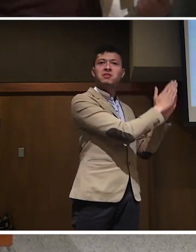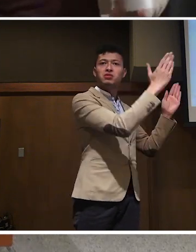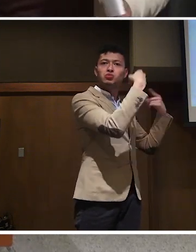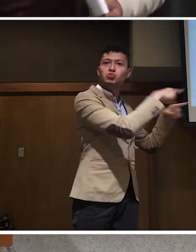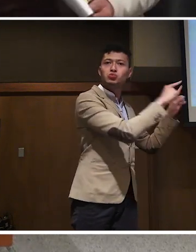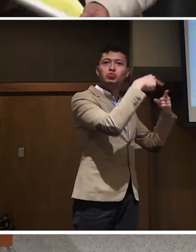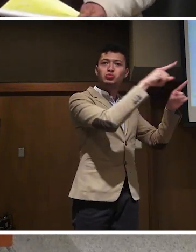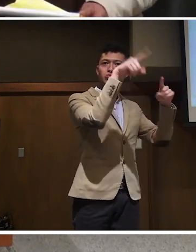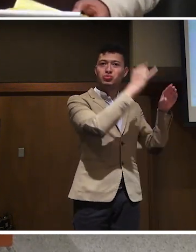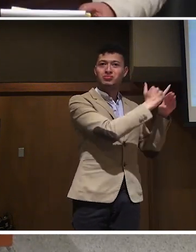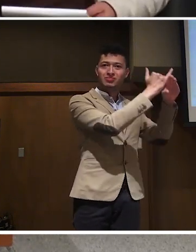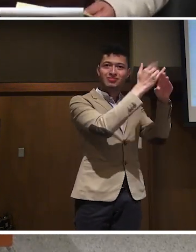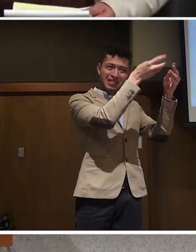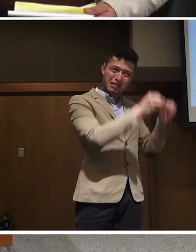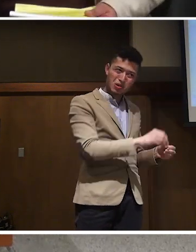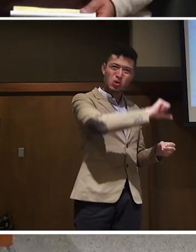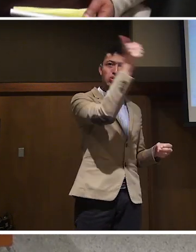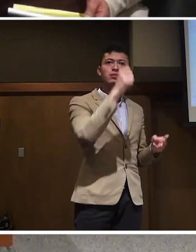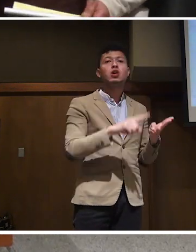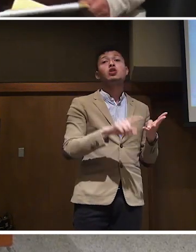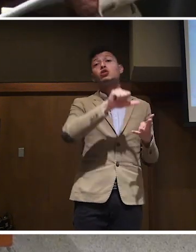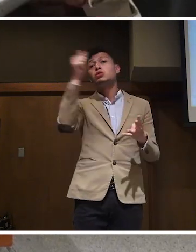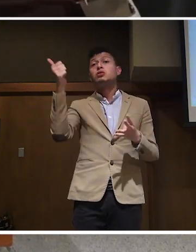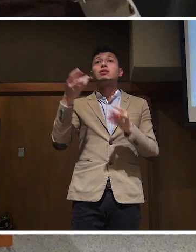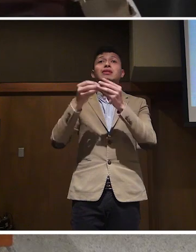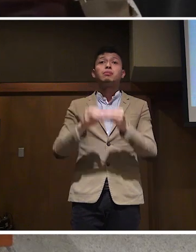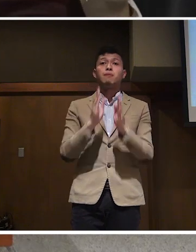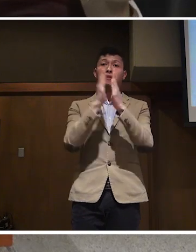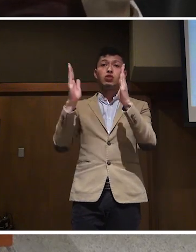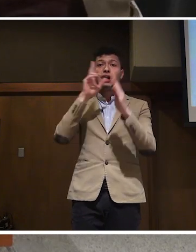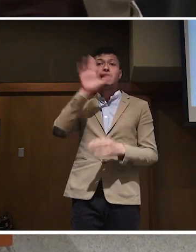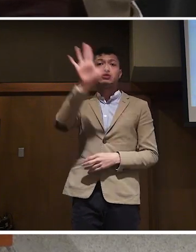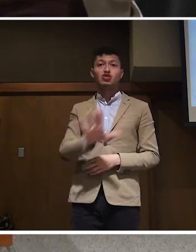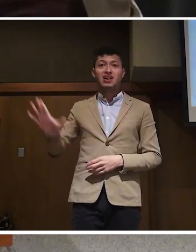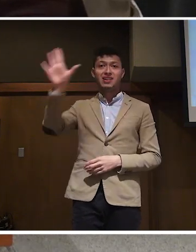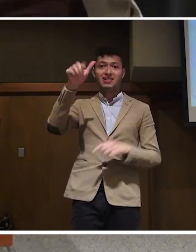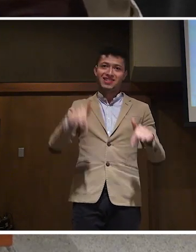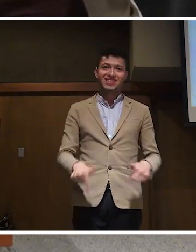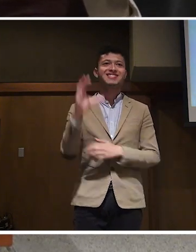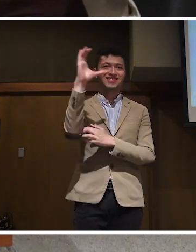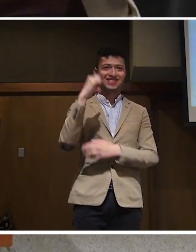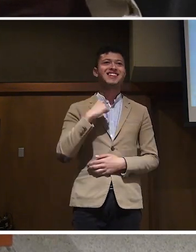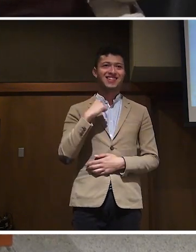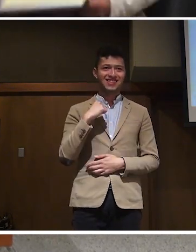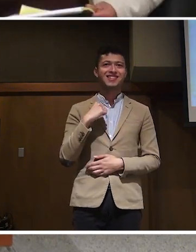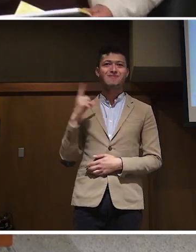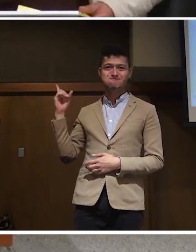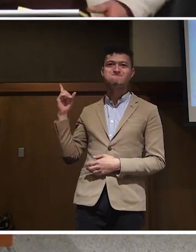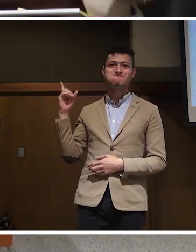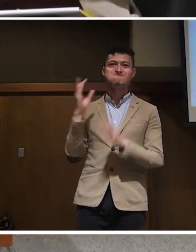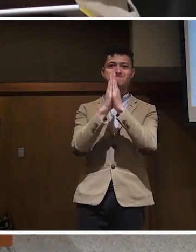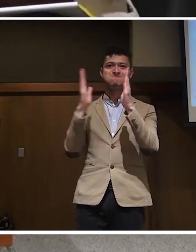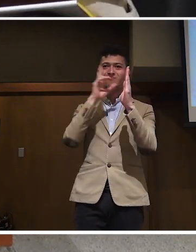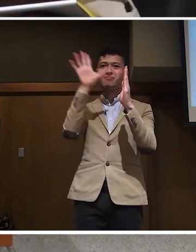Hay otra tipología de bibliotecas que son las bibliotecas nacionales, como la que tenemos aquí en Colombia,